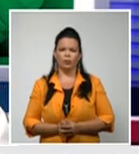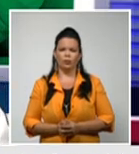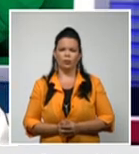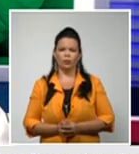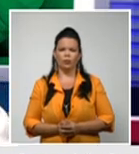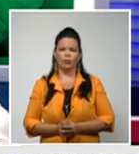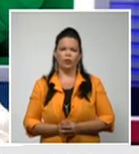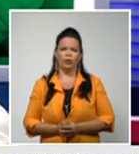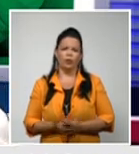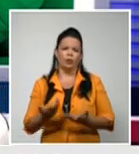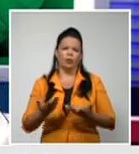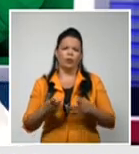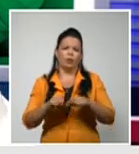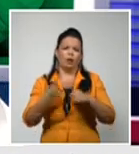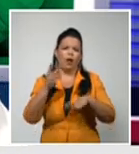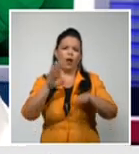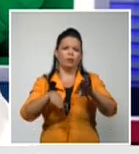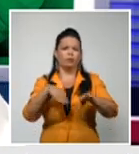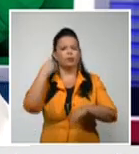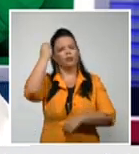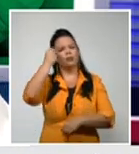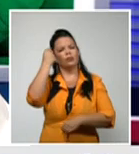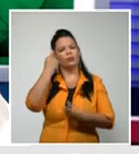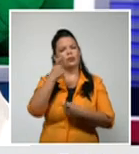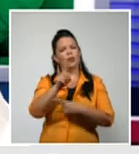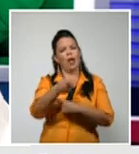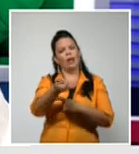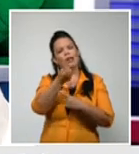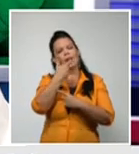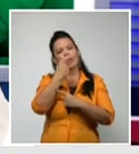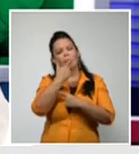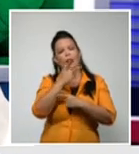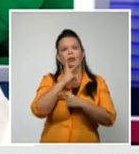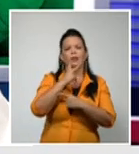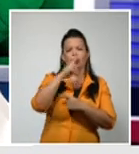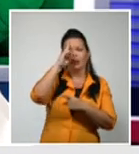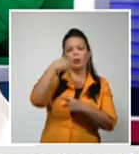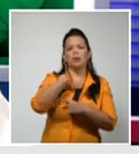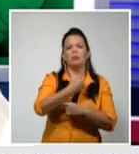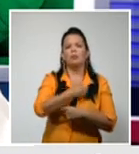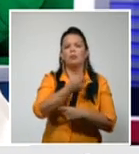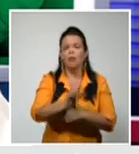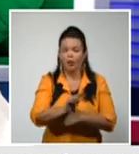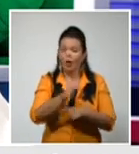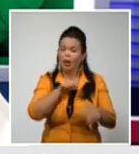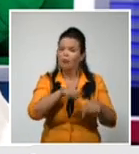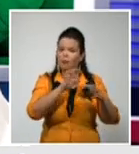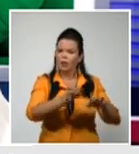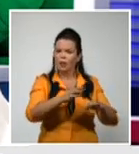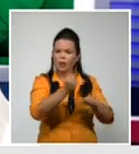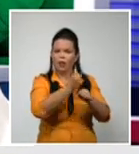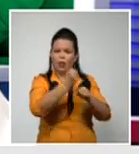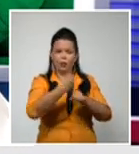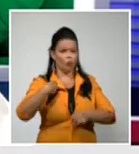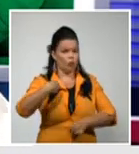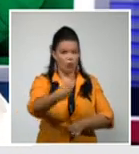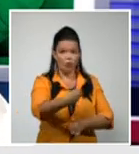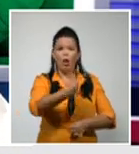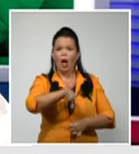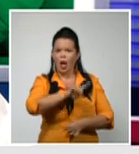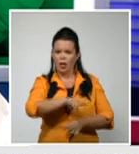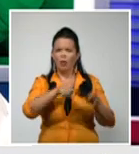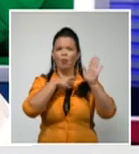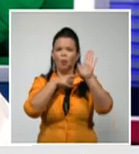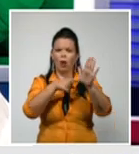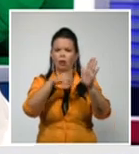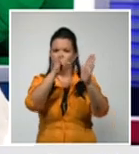de tratamiento, con lo cual es muy importante, además se trabaja todos los días. Ayer creo que se pudo ver en la televisión